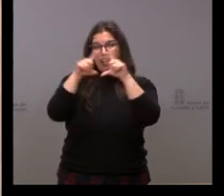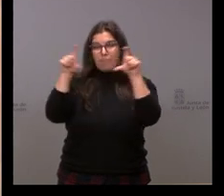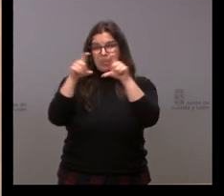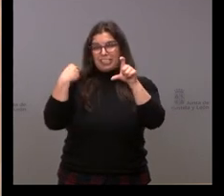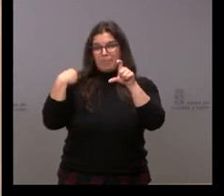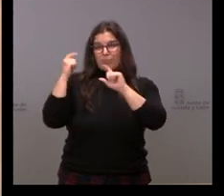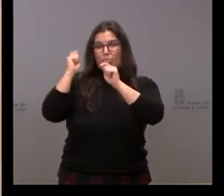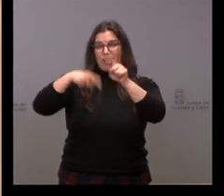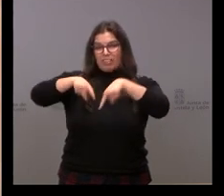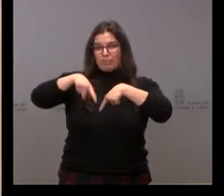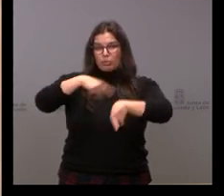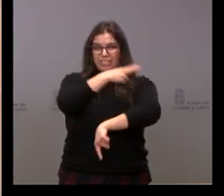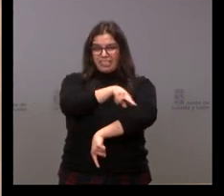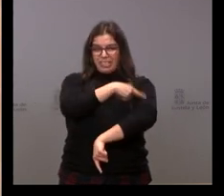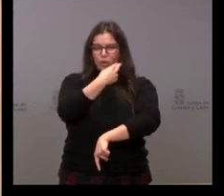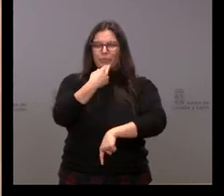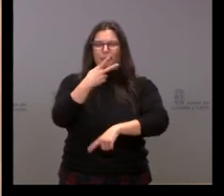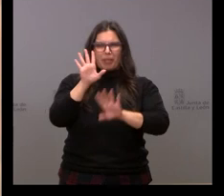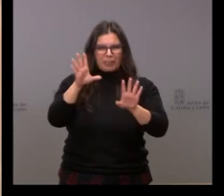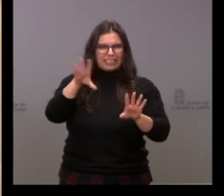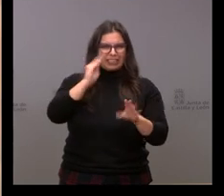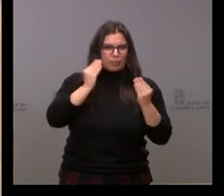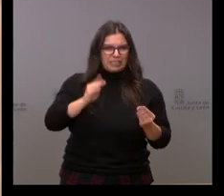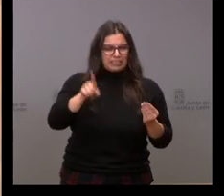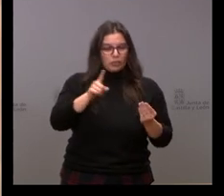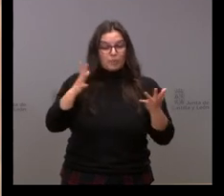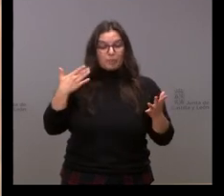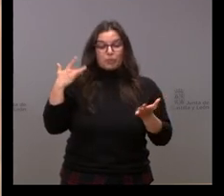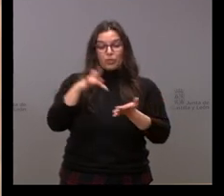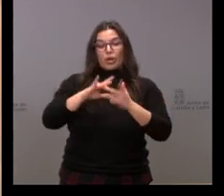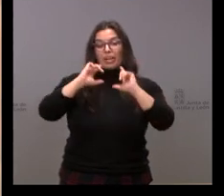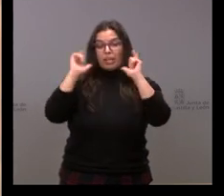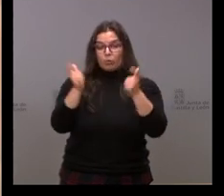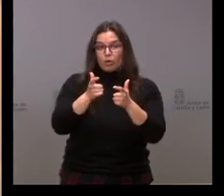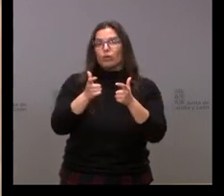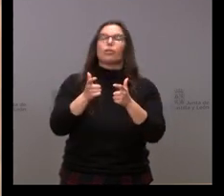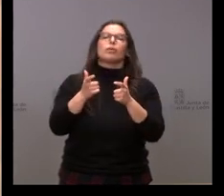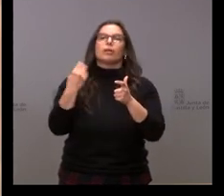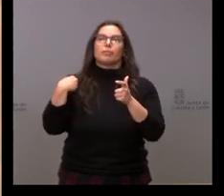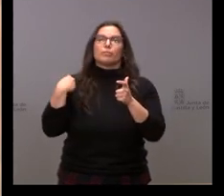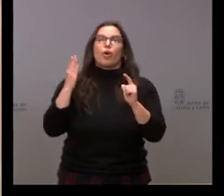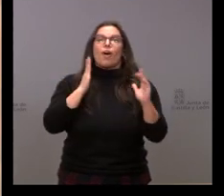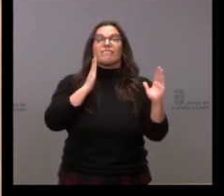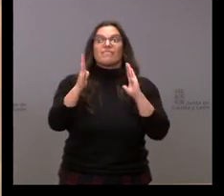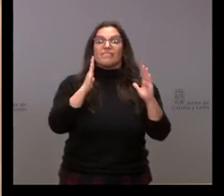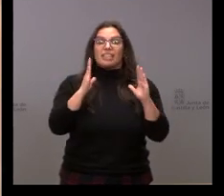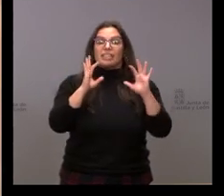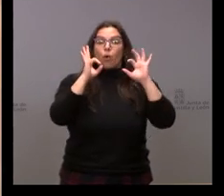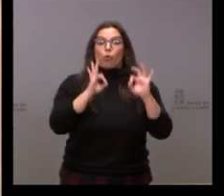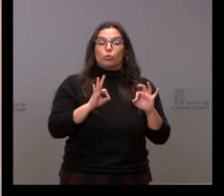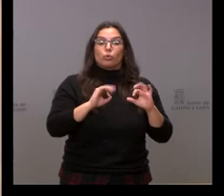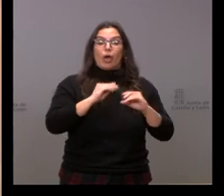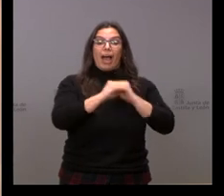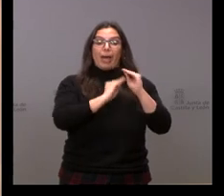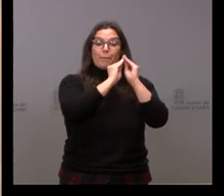sanitario sino entendido mal en esa reunión se celebró en el contexto de la fase de elaboración de los pliegos pero que ha